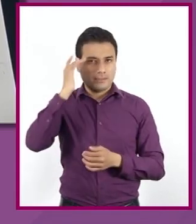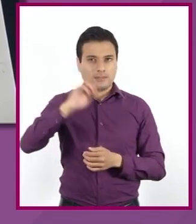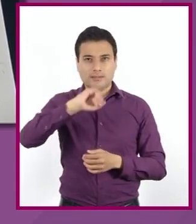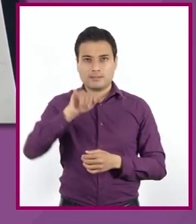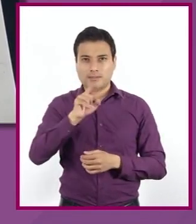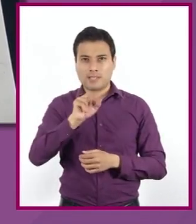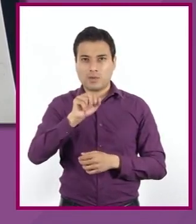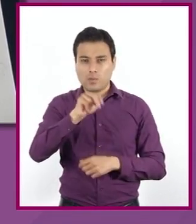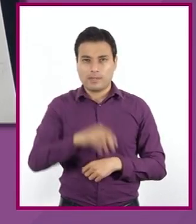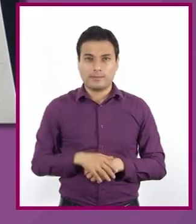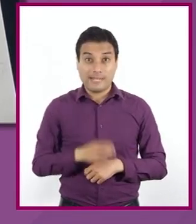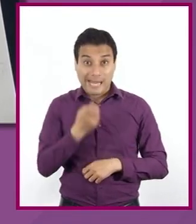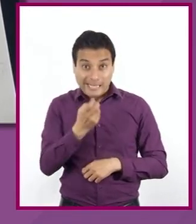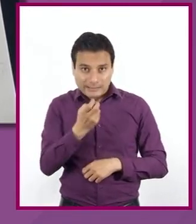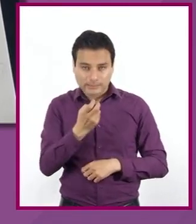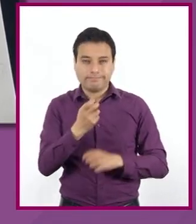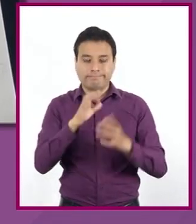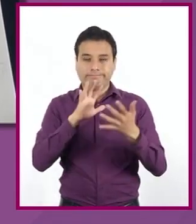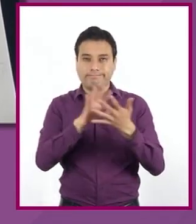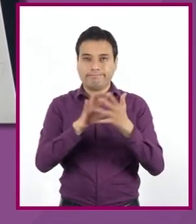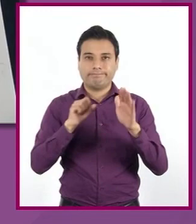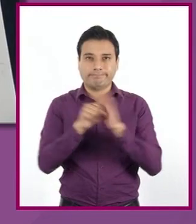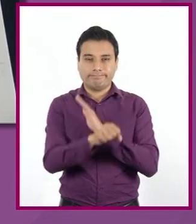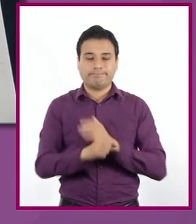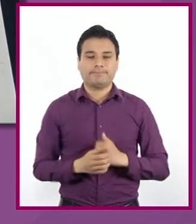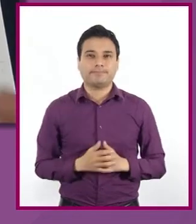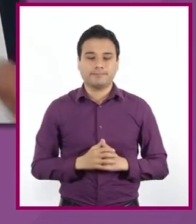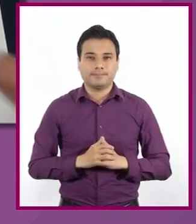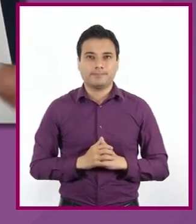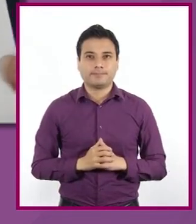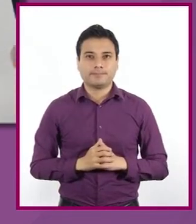ahí donde se encuentra la prisión.